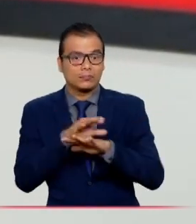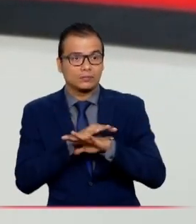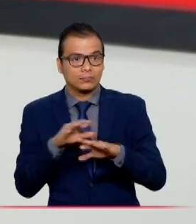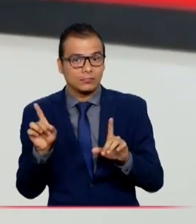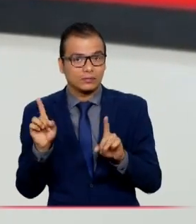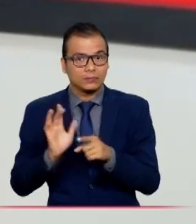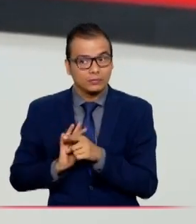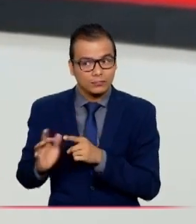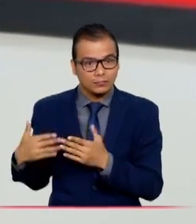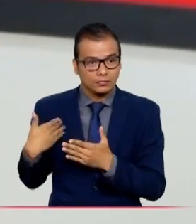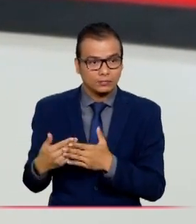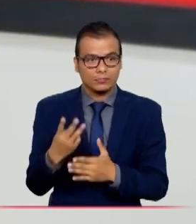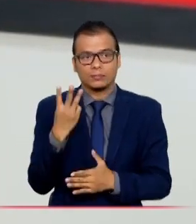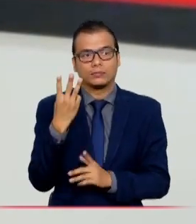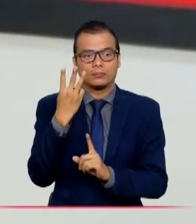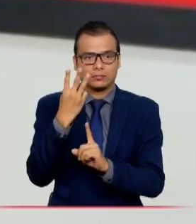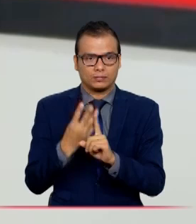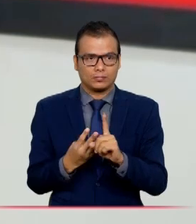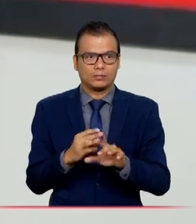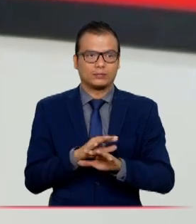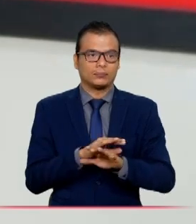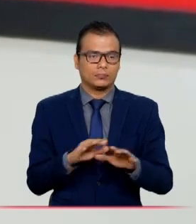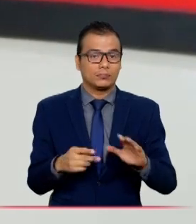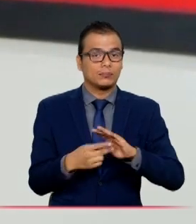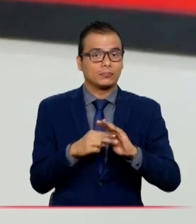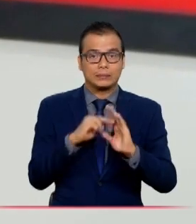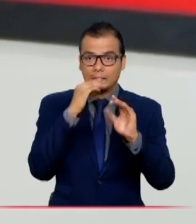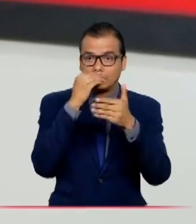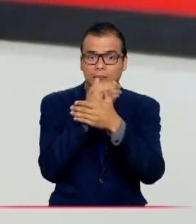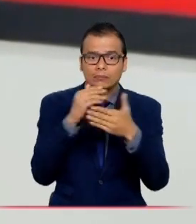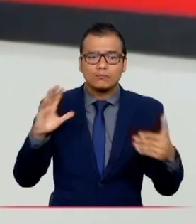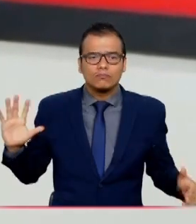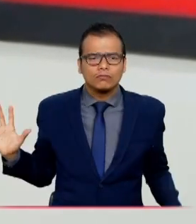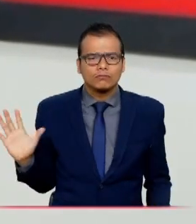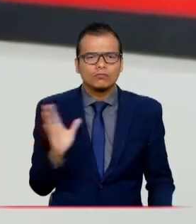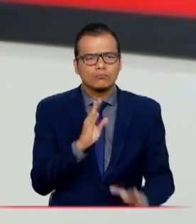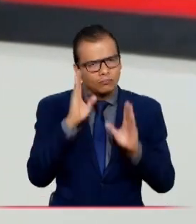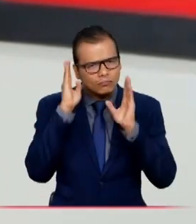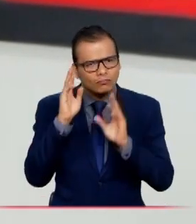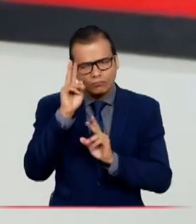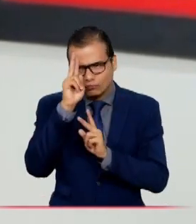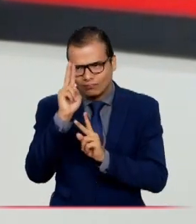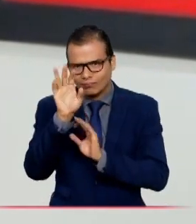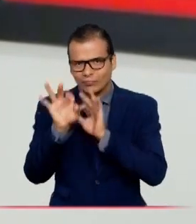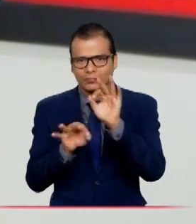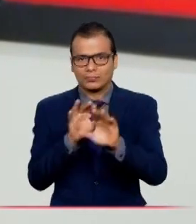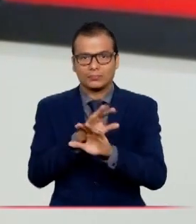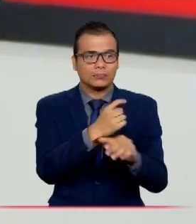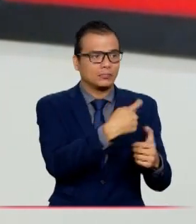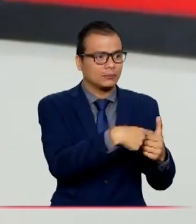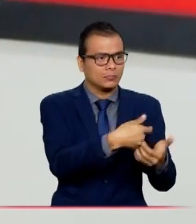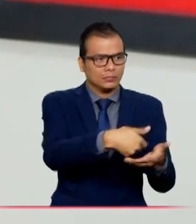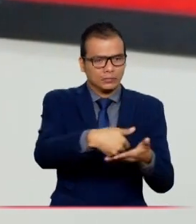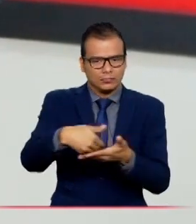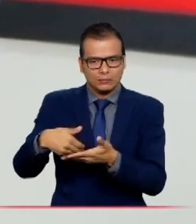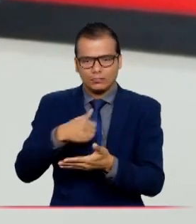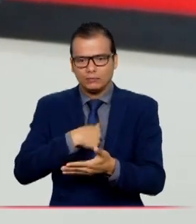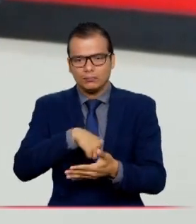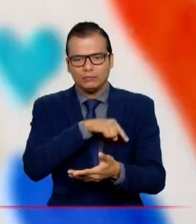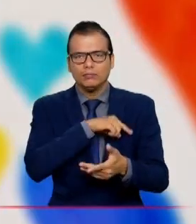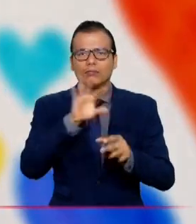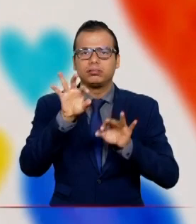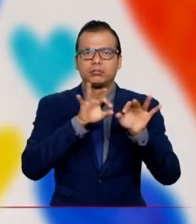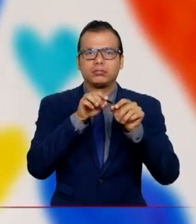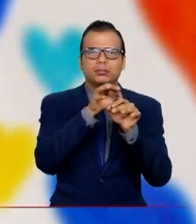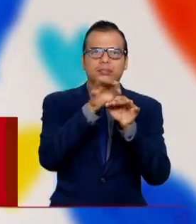que significa la protección integral de niños y niñas. De esta mochila, que es una red de iniciativas, se seleccionarán 400 municipios